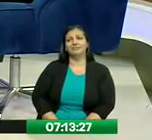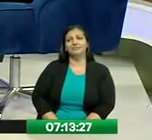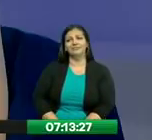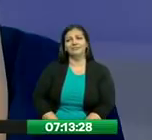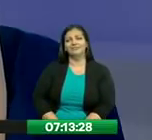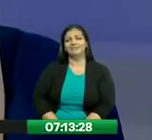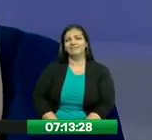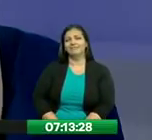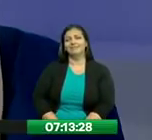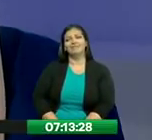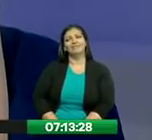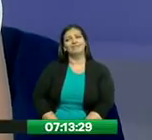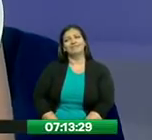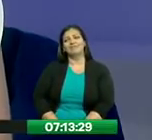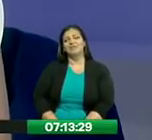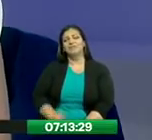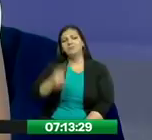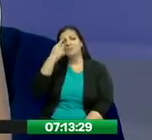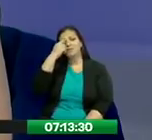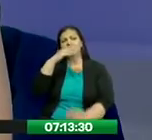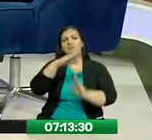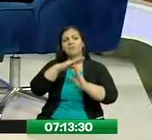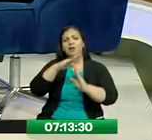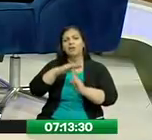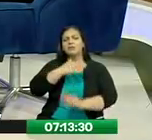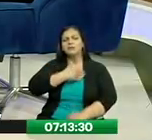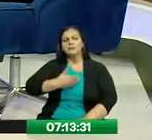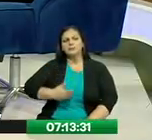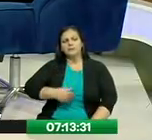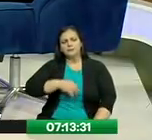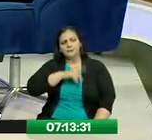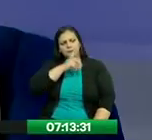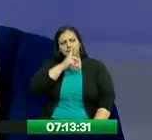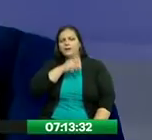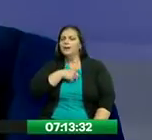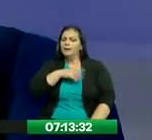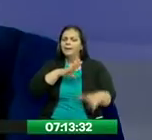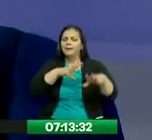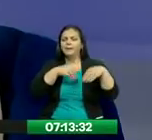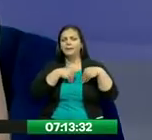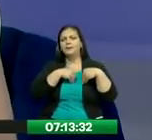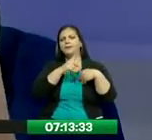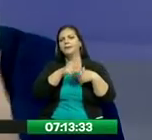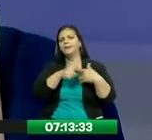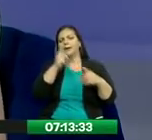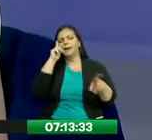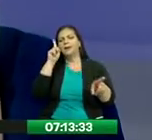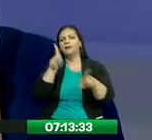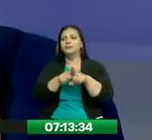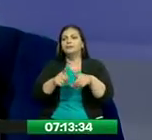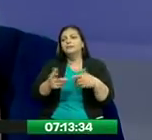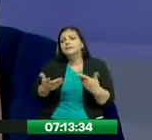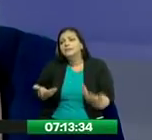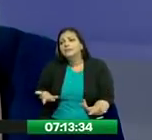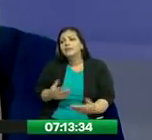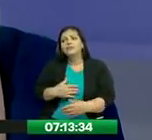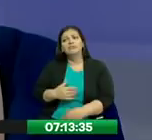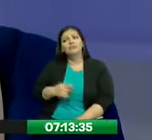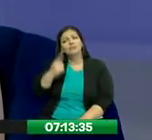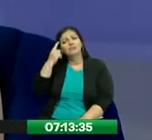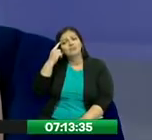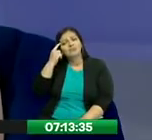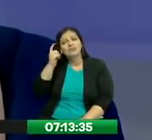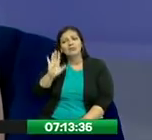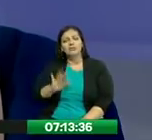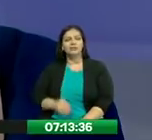parecido, pero el costo está ahí, es lo que quiero decir. ¿Cuál es el costo político? El costo en este momento de él como autoridad y como palabra es